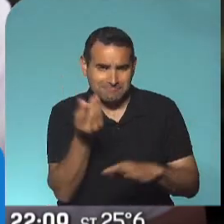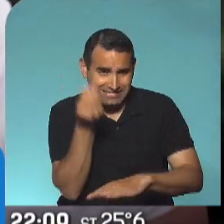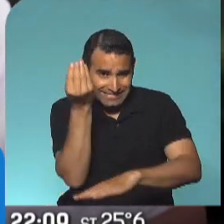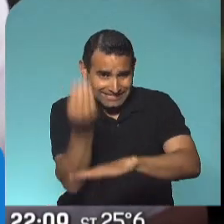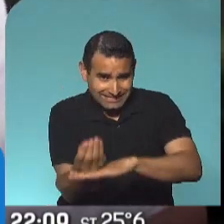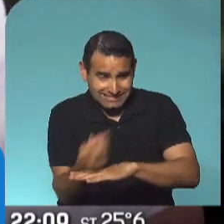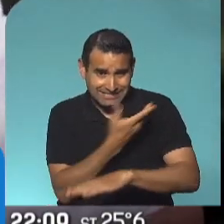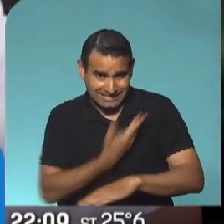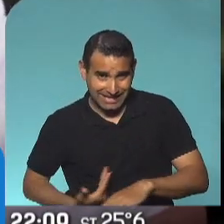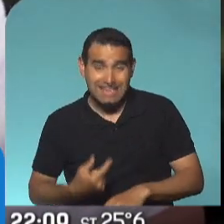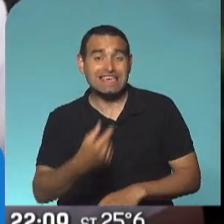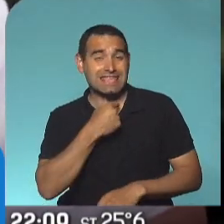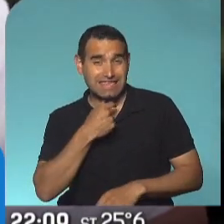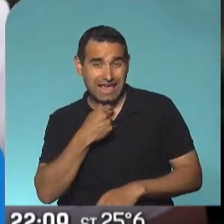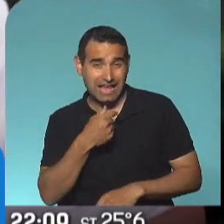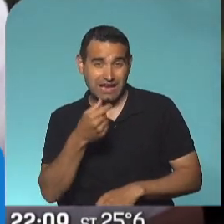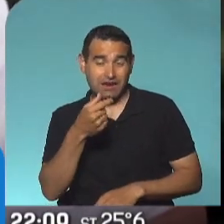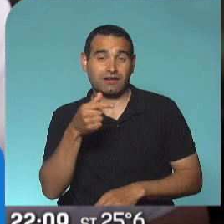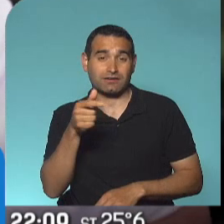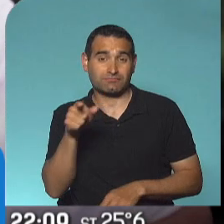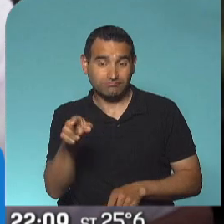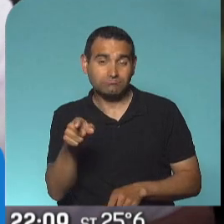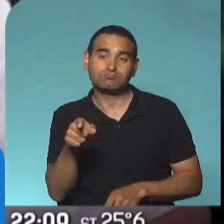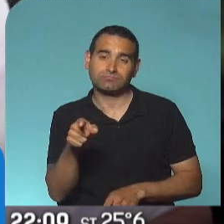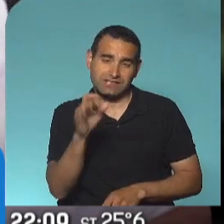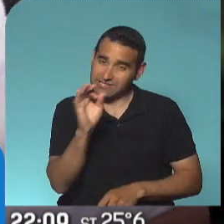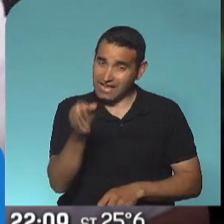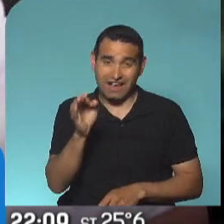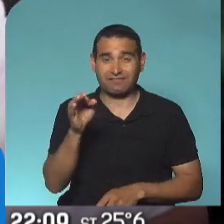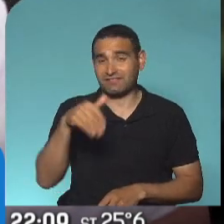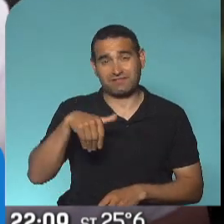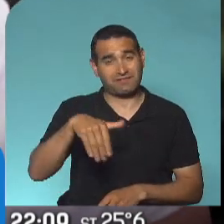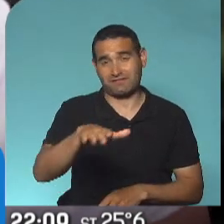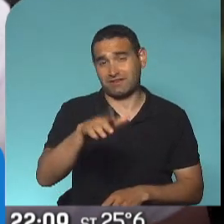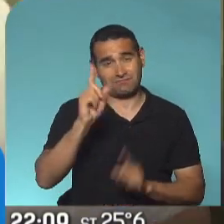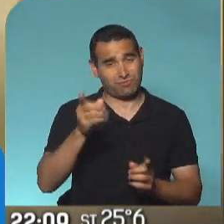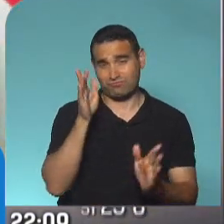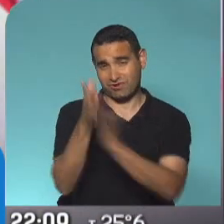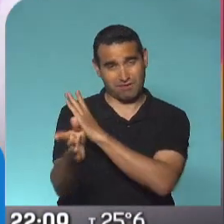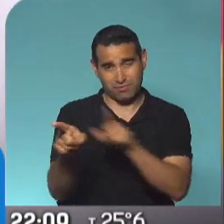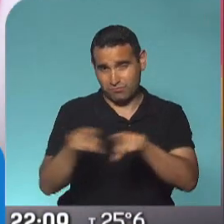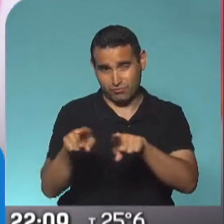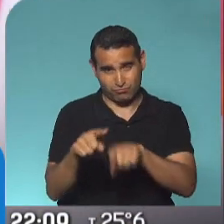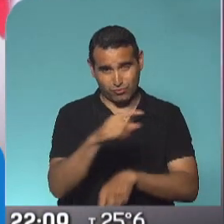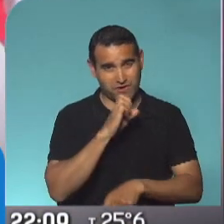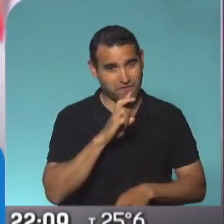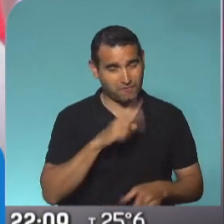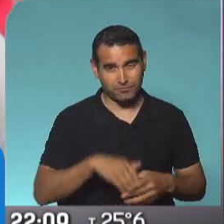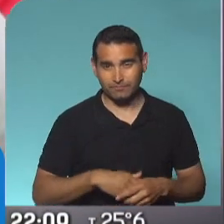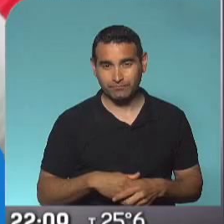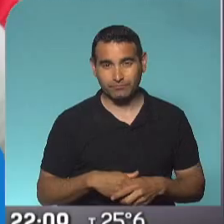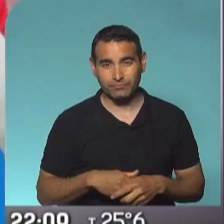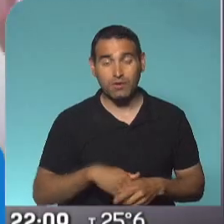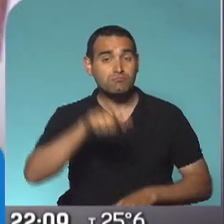que quiera hacer lo que este ha hecho, sabe que va a salir de la misma manera. Juntos los bolivianos y los pueblos